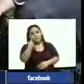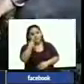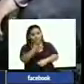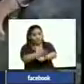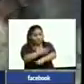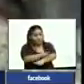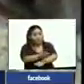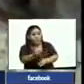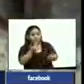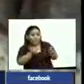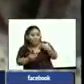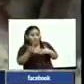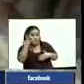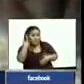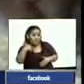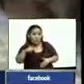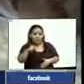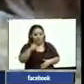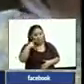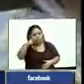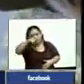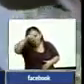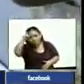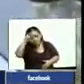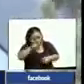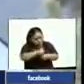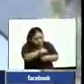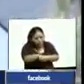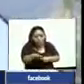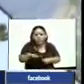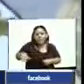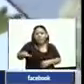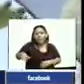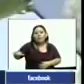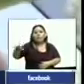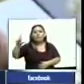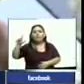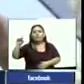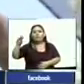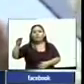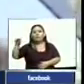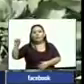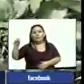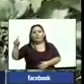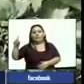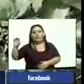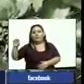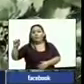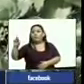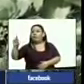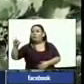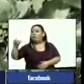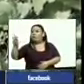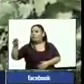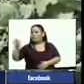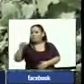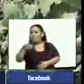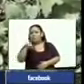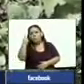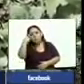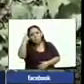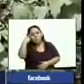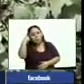anterior Adolfo Sánchez un agricultor del cantón Lomas de Ramos en Guazapa San Salvador decidió